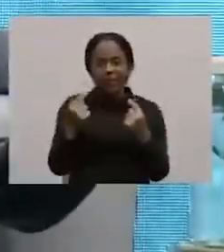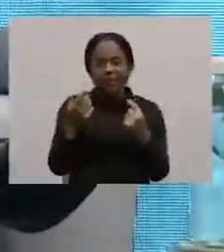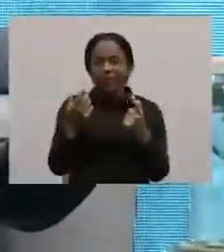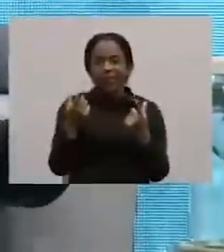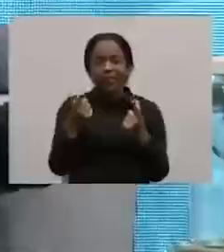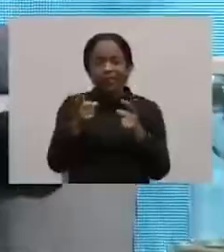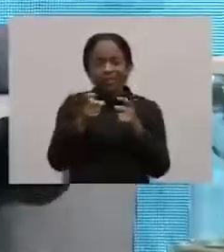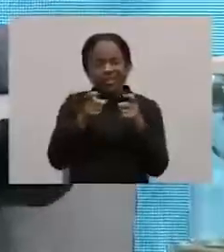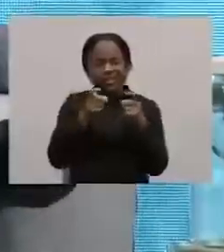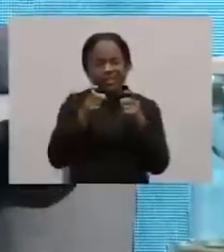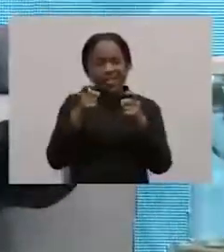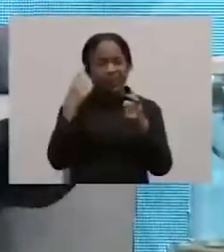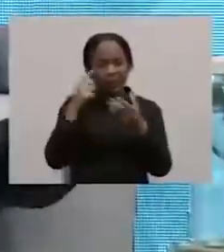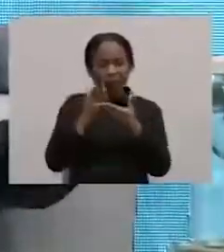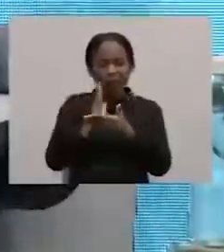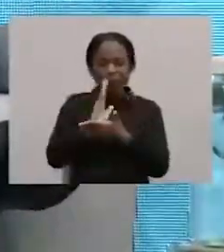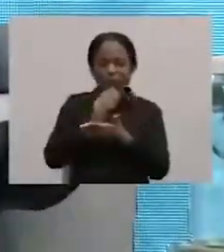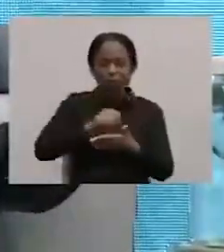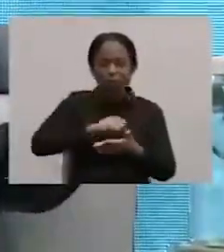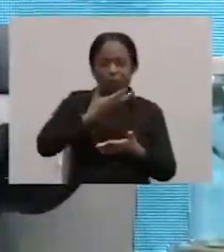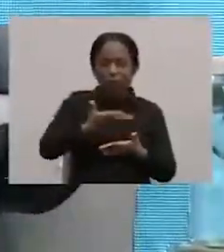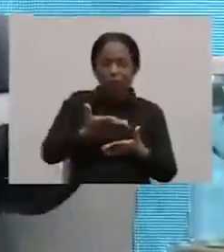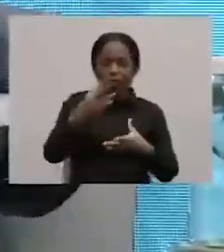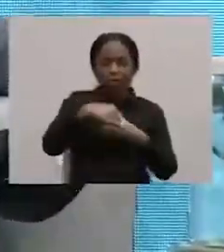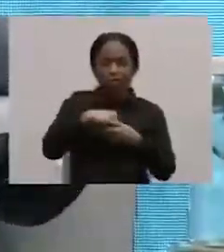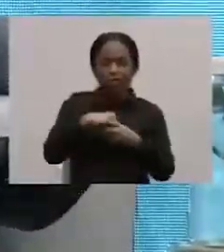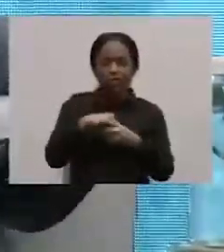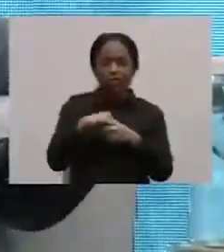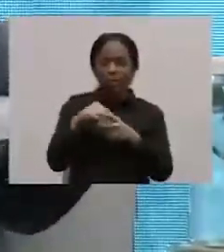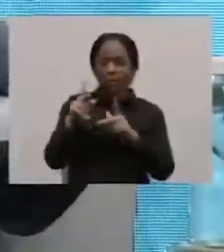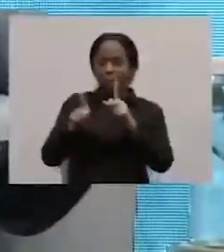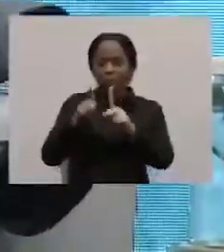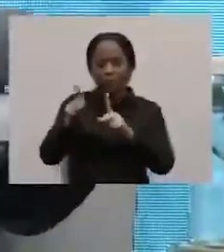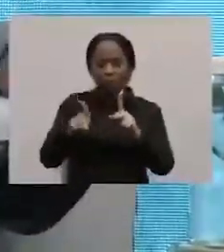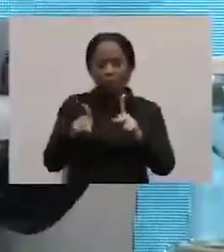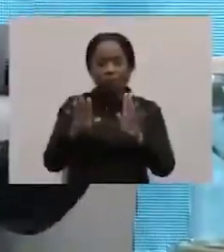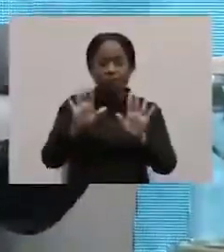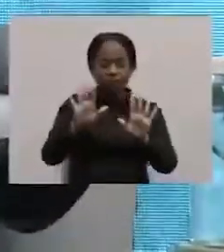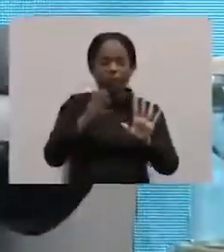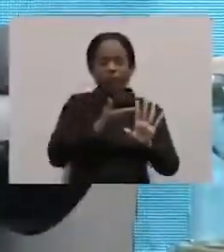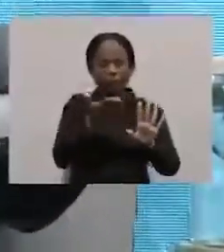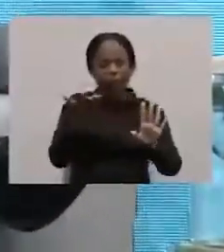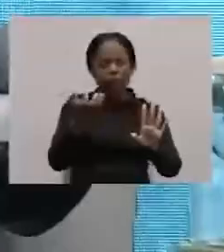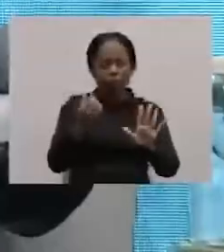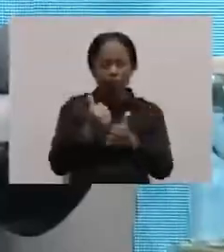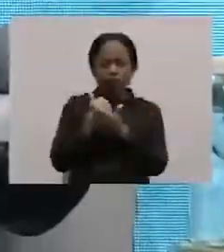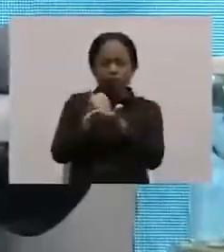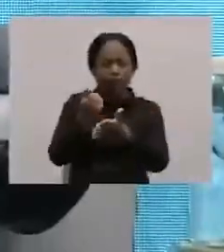derecho de expresarse que tiene el ser humano. Señores, miren, para que ustedes tengan una idea,